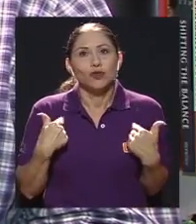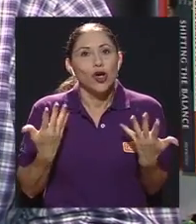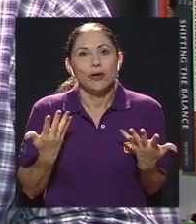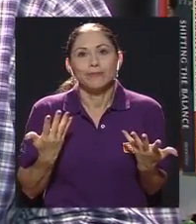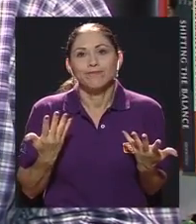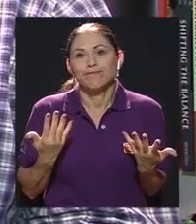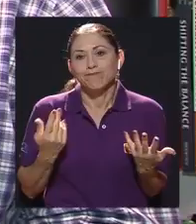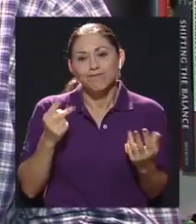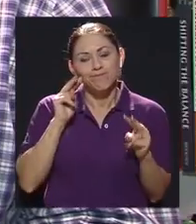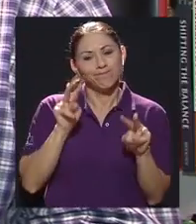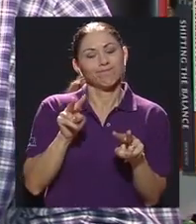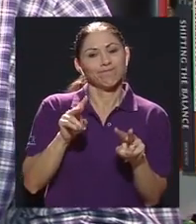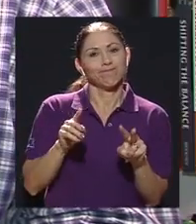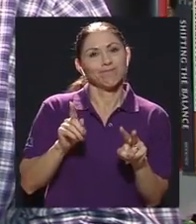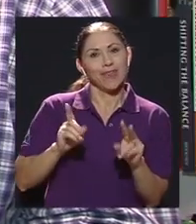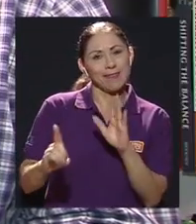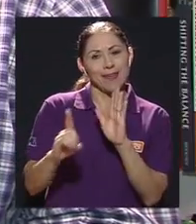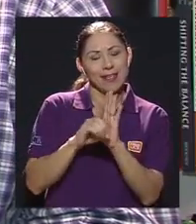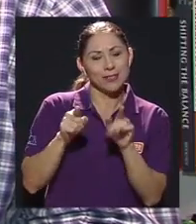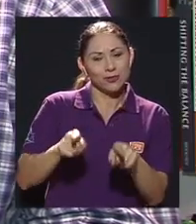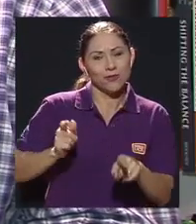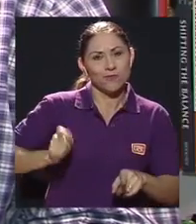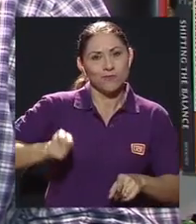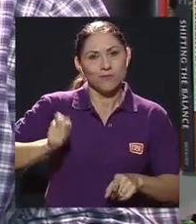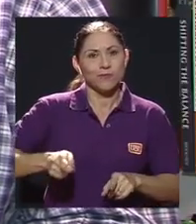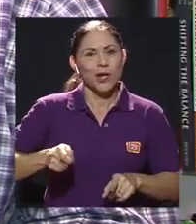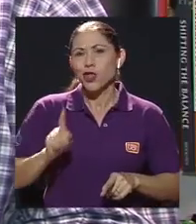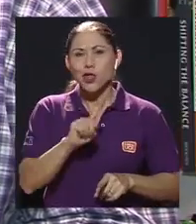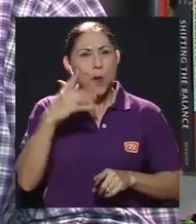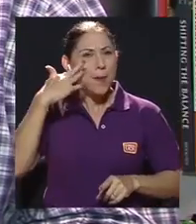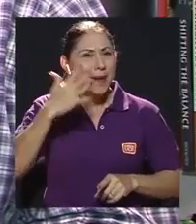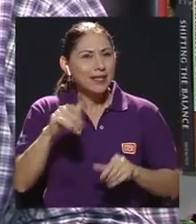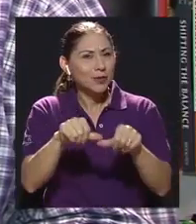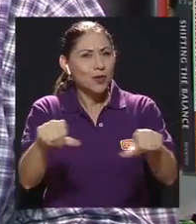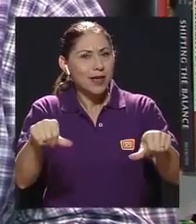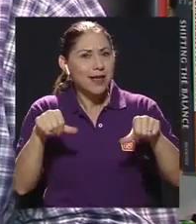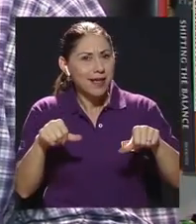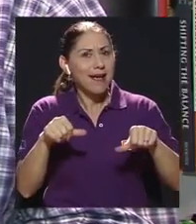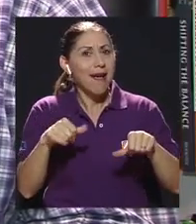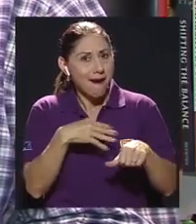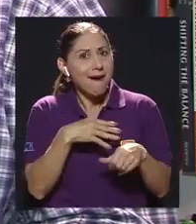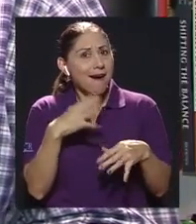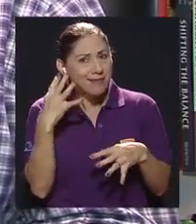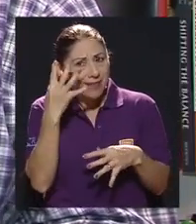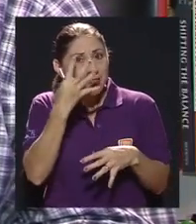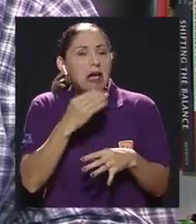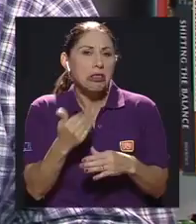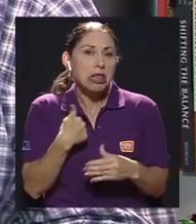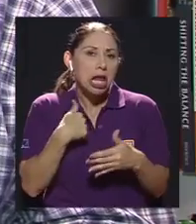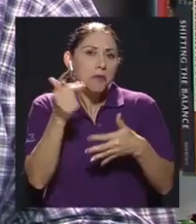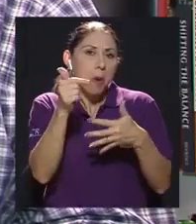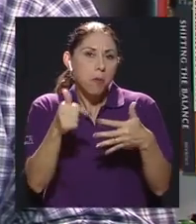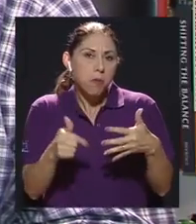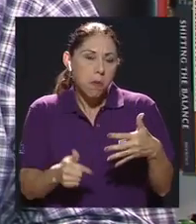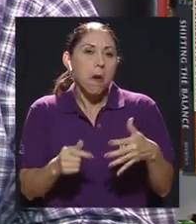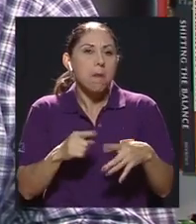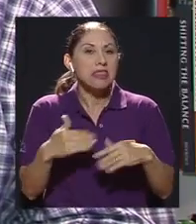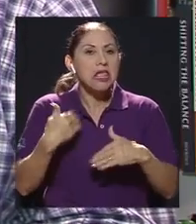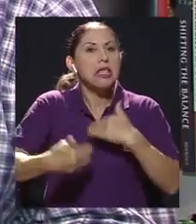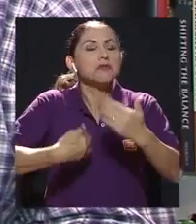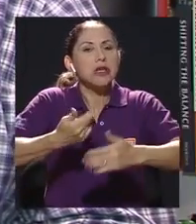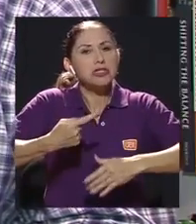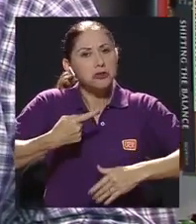No me parecía una disciplina atractiva, aunque tiene sus atractivos, y en algún momento después la ejercí,